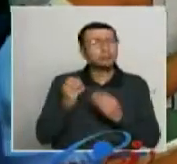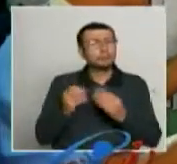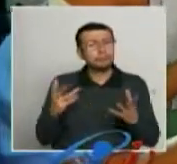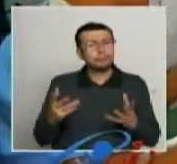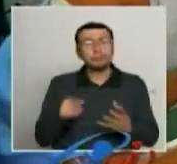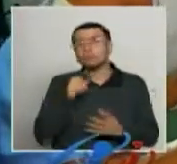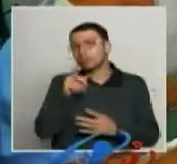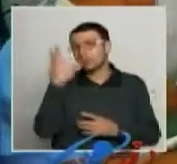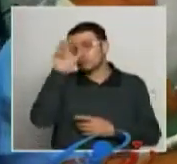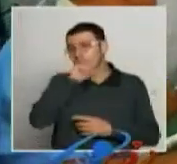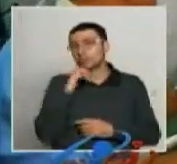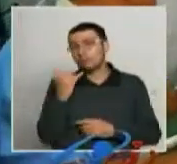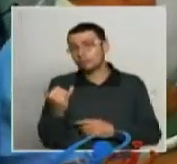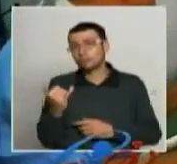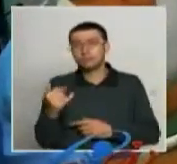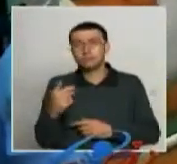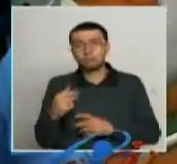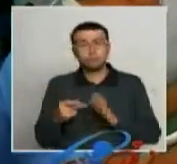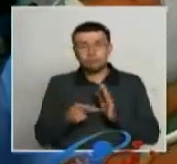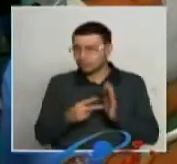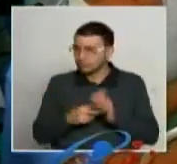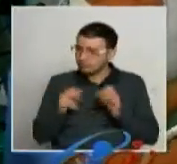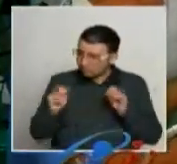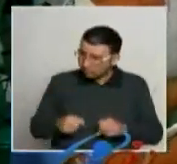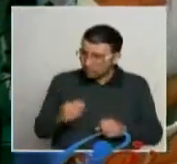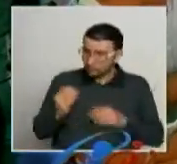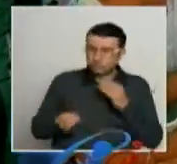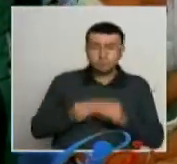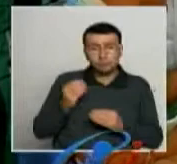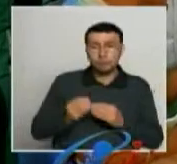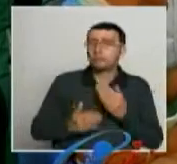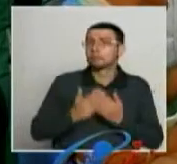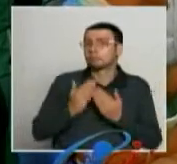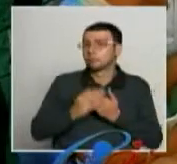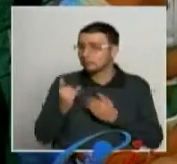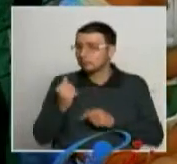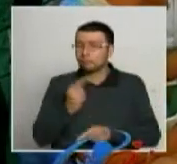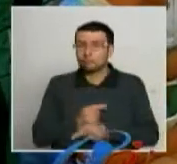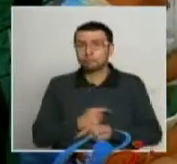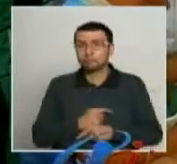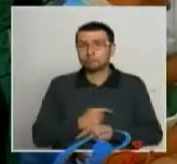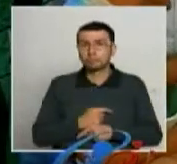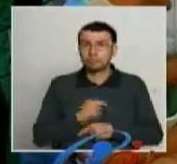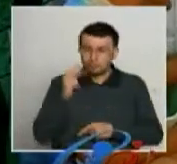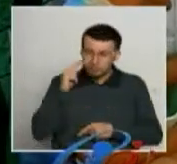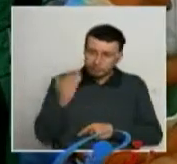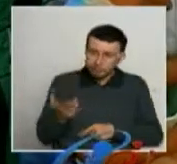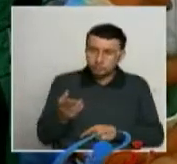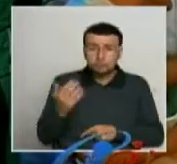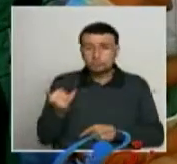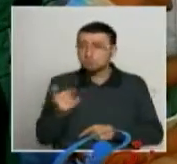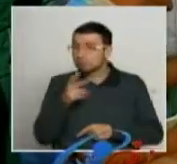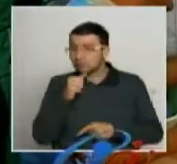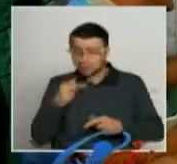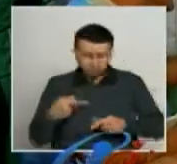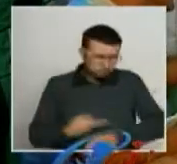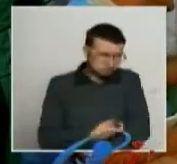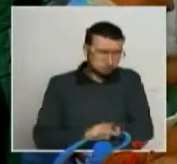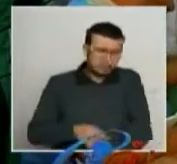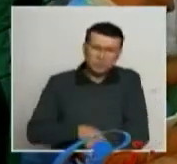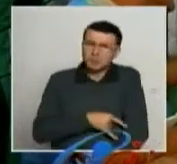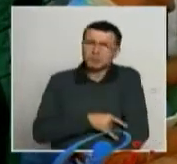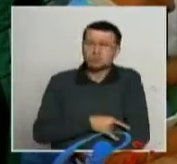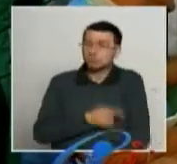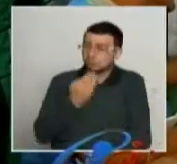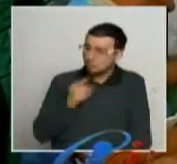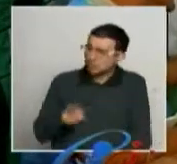vean que hacerlo de una manera muy didáctica, para que lo vean que no es un método invasivo. Doña Evelia no